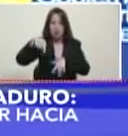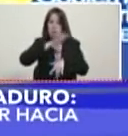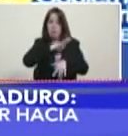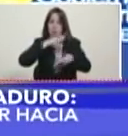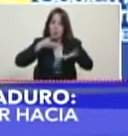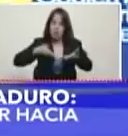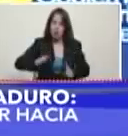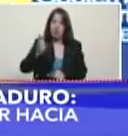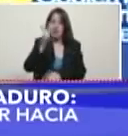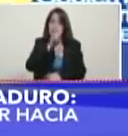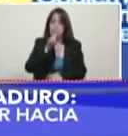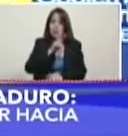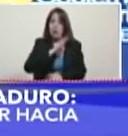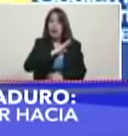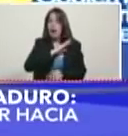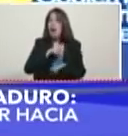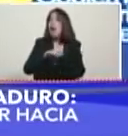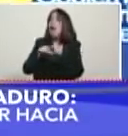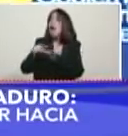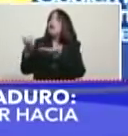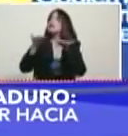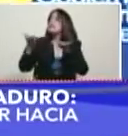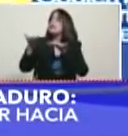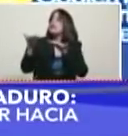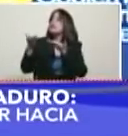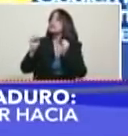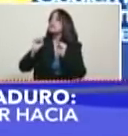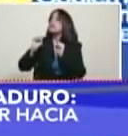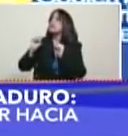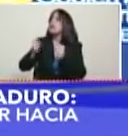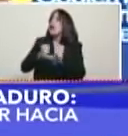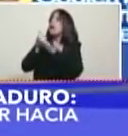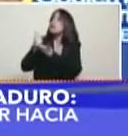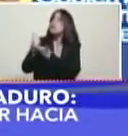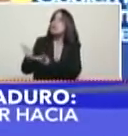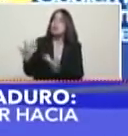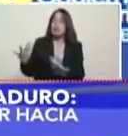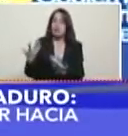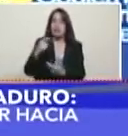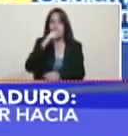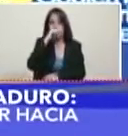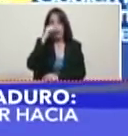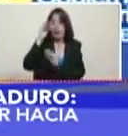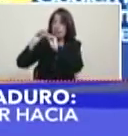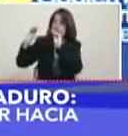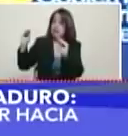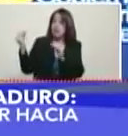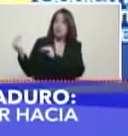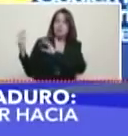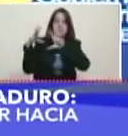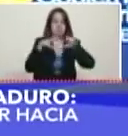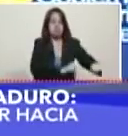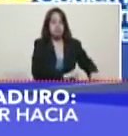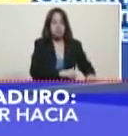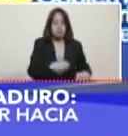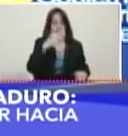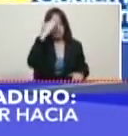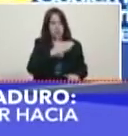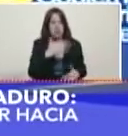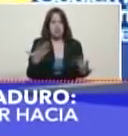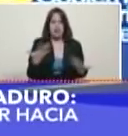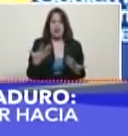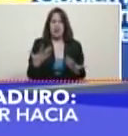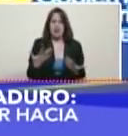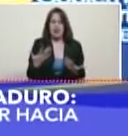que se pongan al servicio del imperio norteamericano y se hayan quitado las caretas y llamen a la invasión. Lo